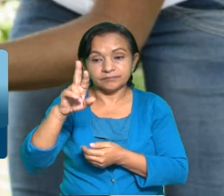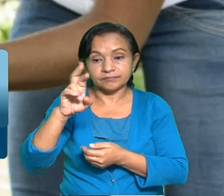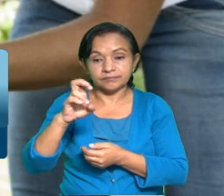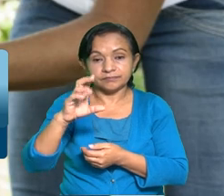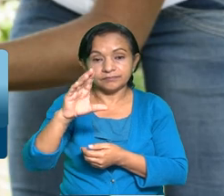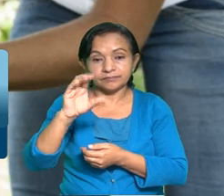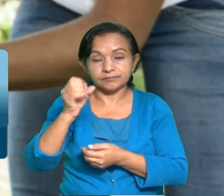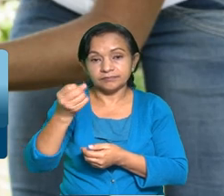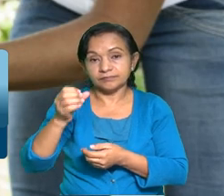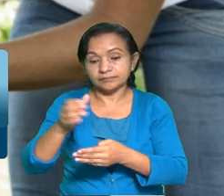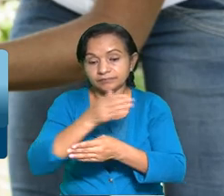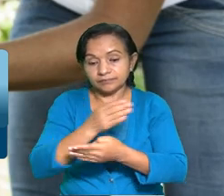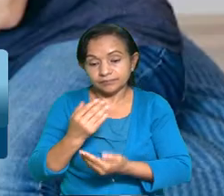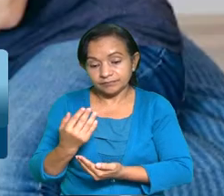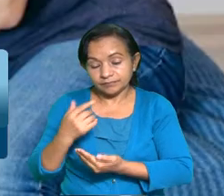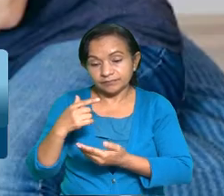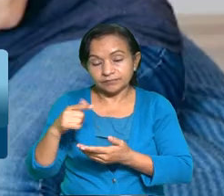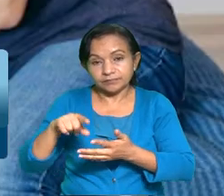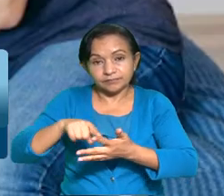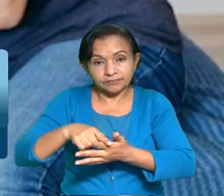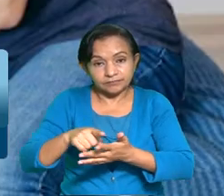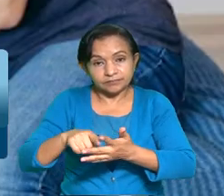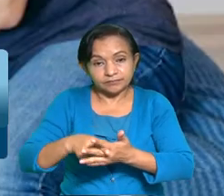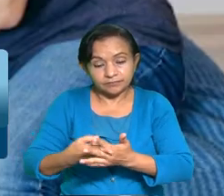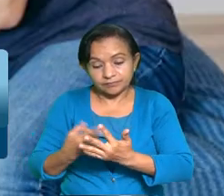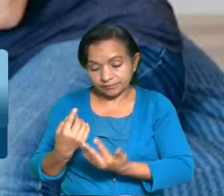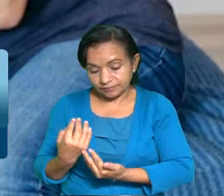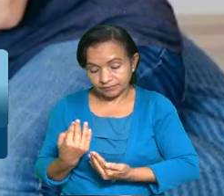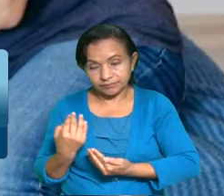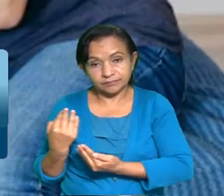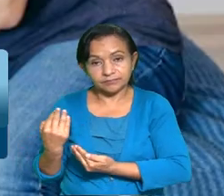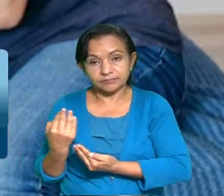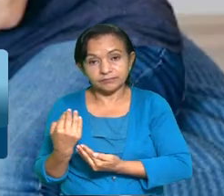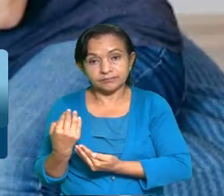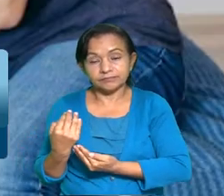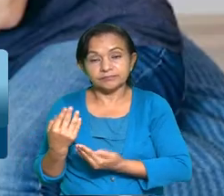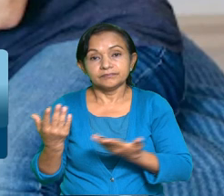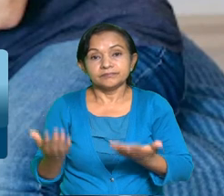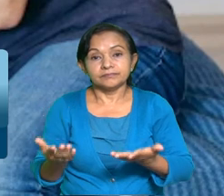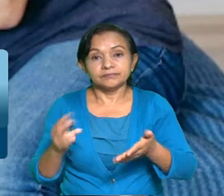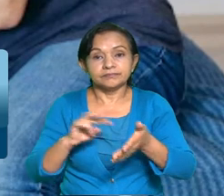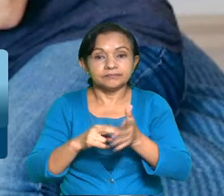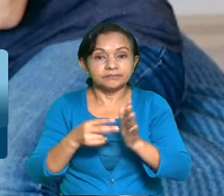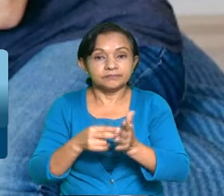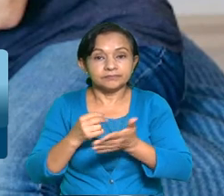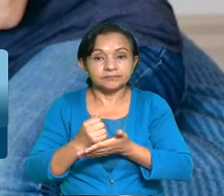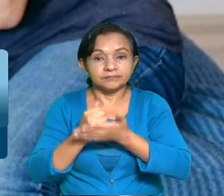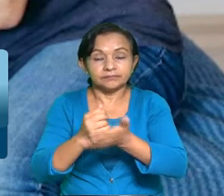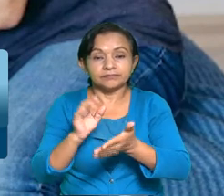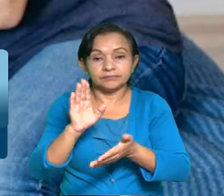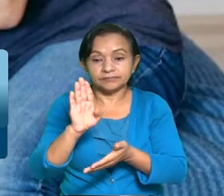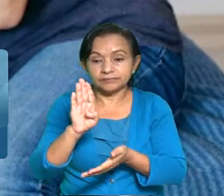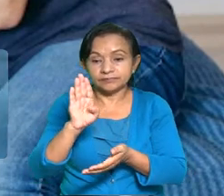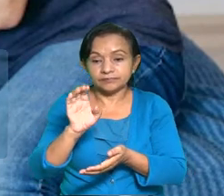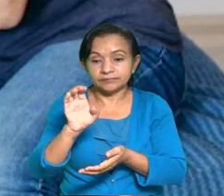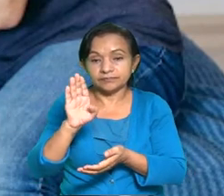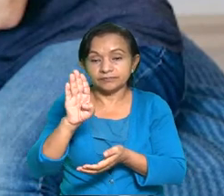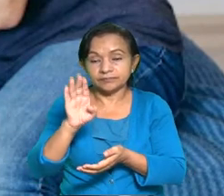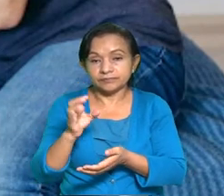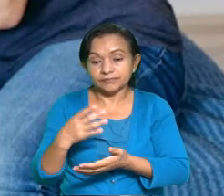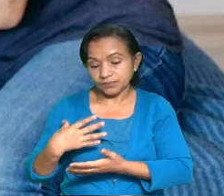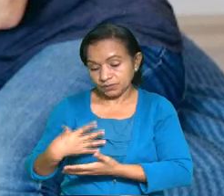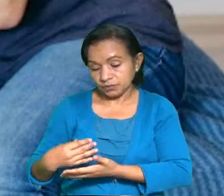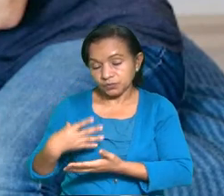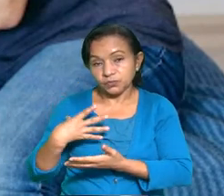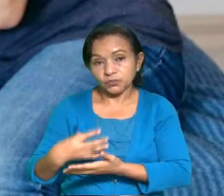darle pecho materno al bebé en la primera hora de vida. Entonces, eso favorece que el bebé tenga una mejor succión, un